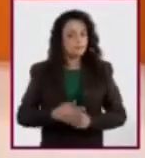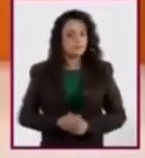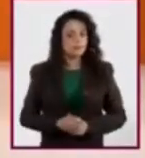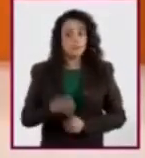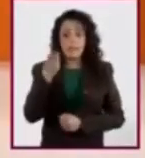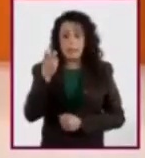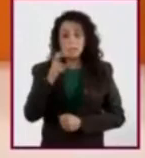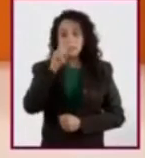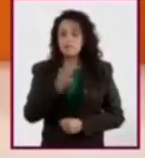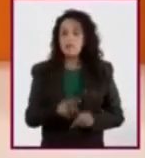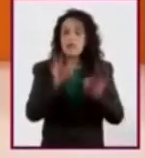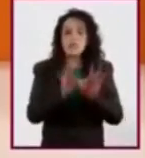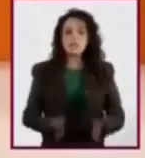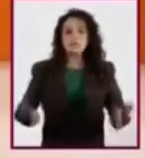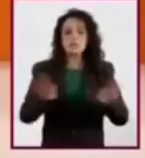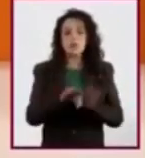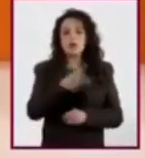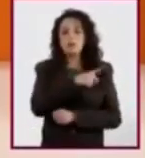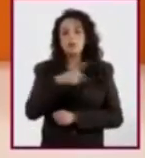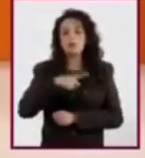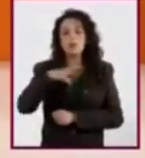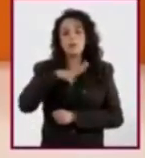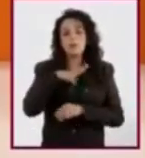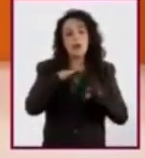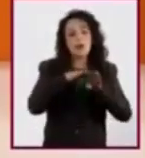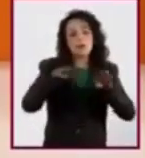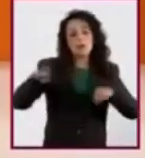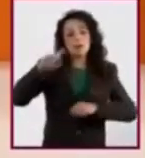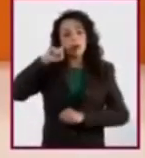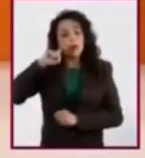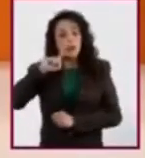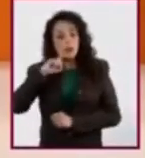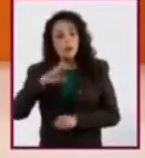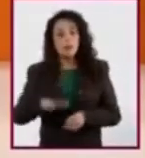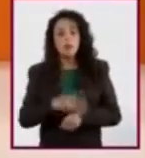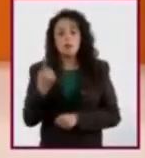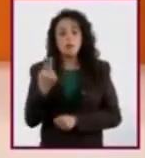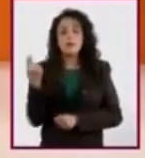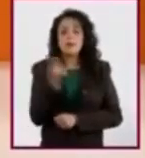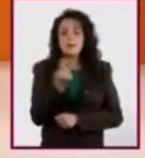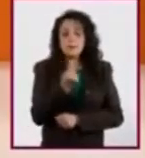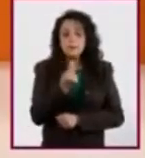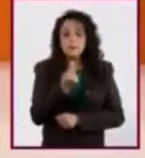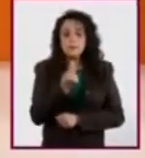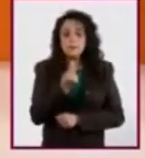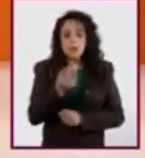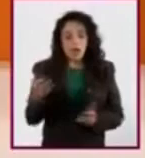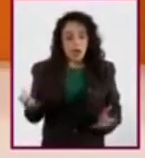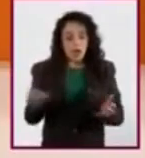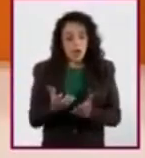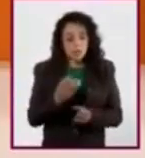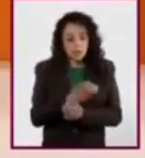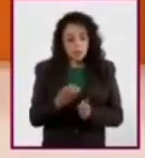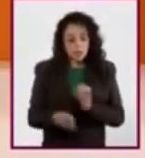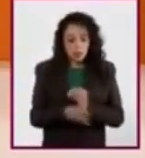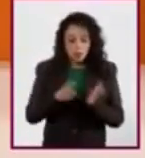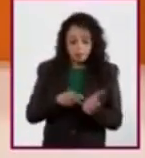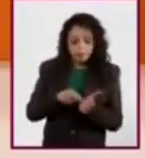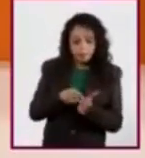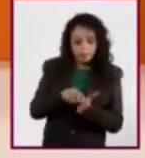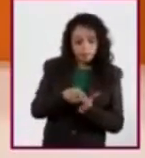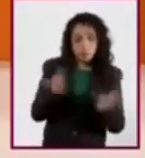la importancia de la equidad de género, ya que es necesario tener comportamientos, realizar acciones y